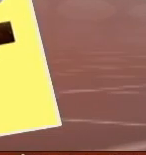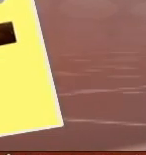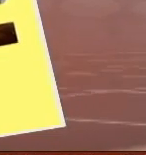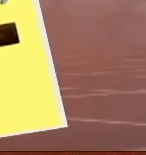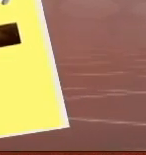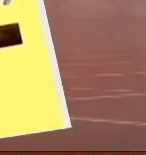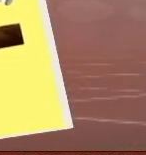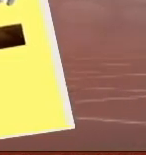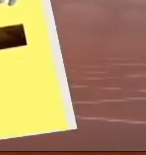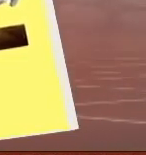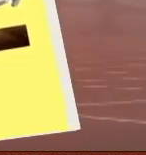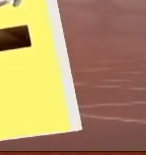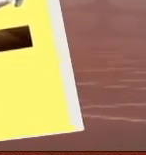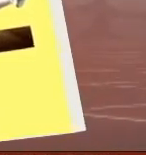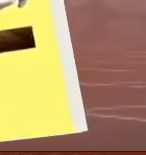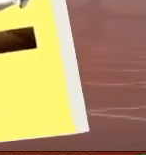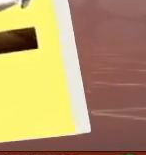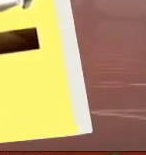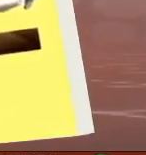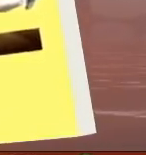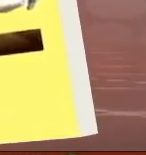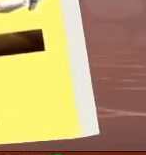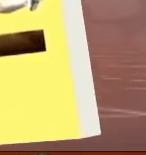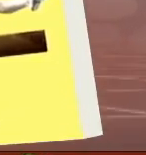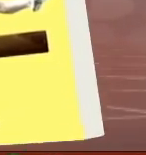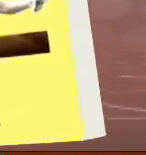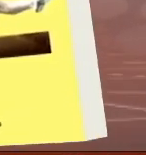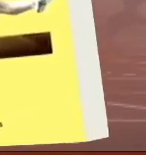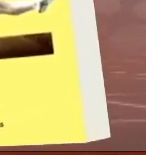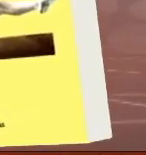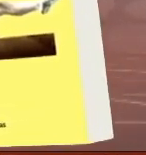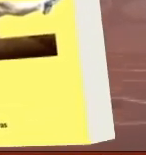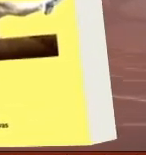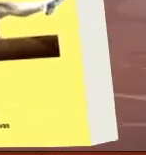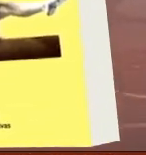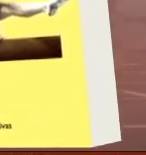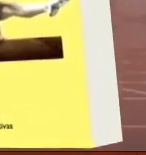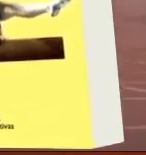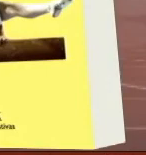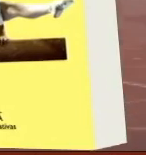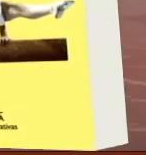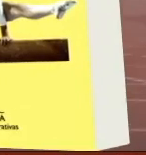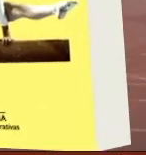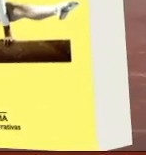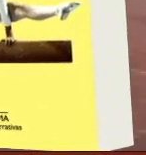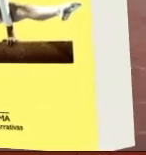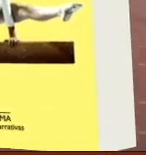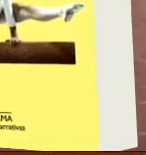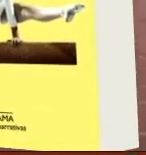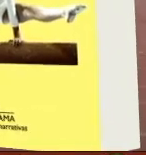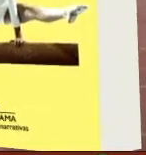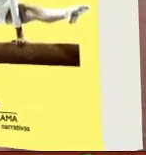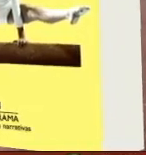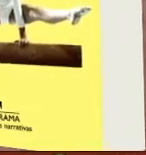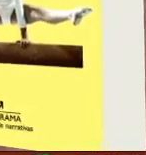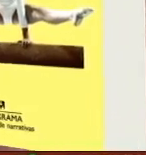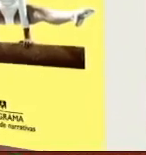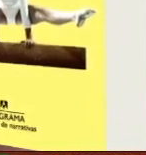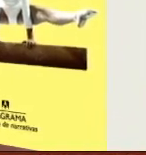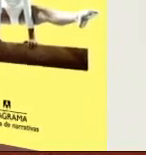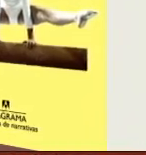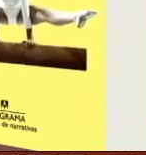perfecto. Y pues en estos días que está la gimnasia en las Olimpiadas, veía a esta chica que es la nueva reina de la